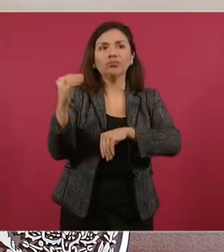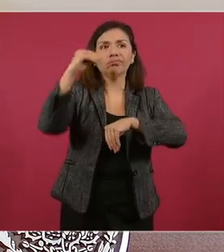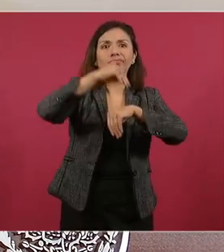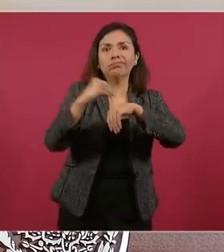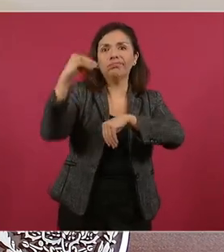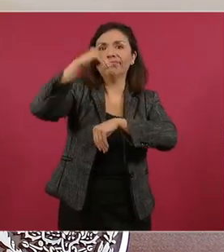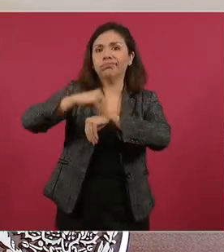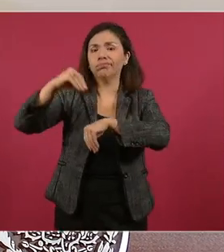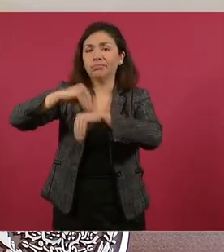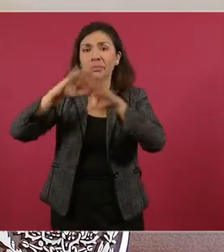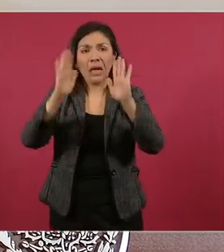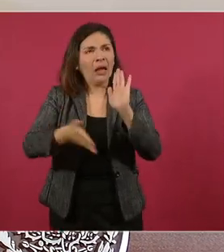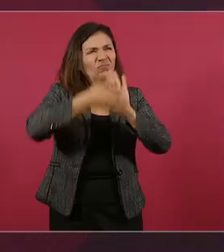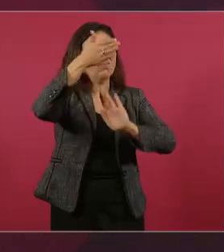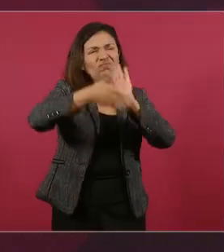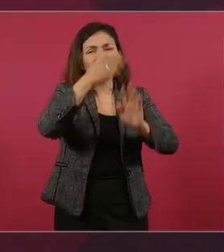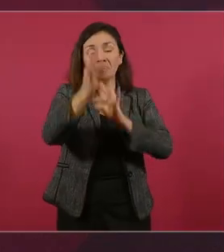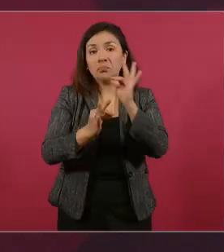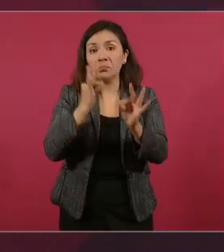terminadas.